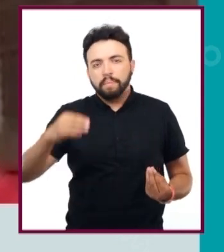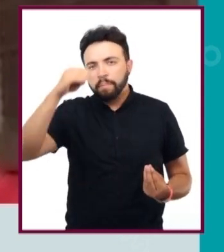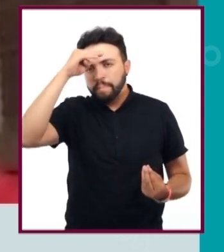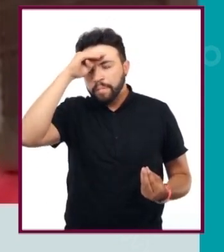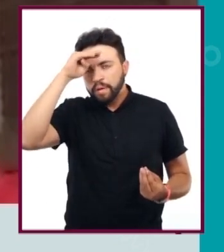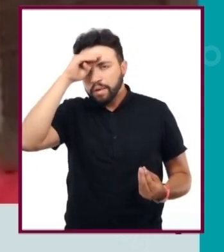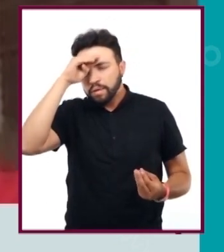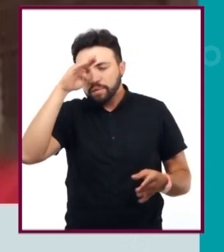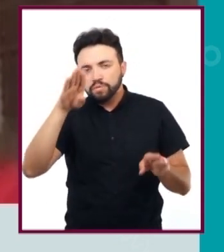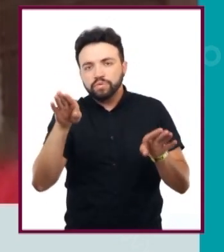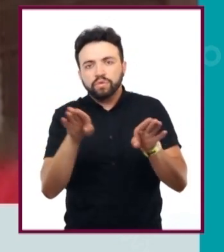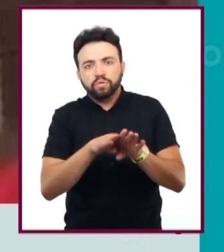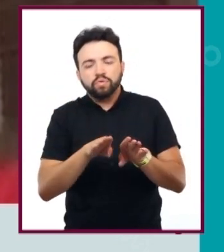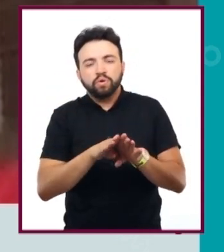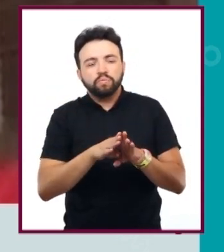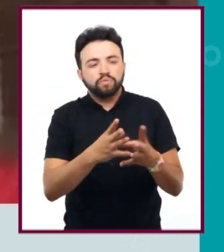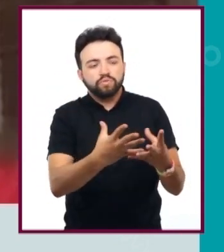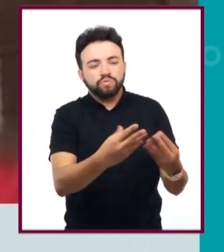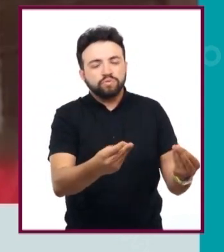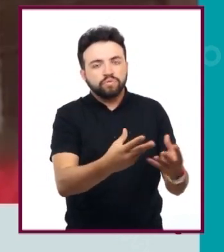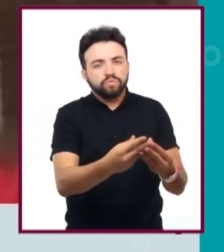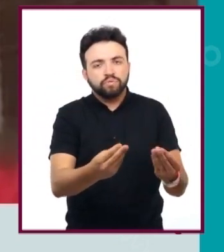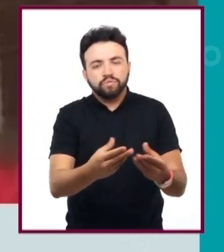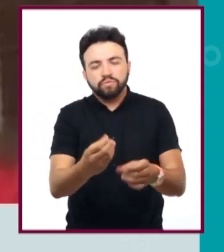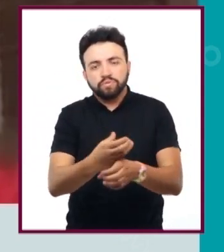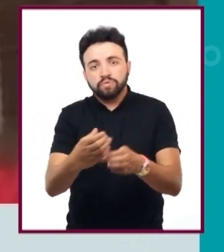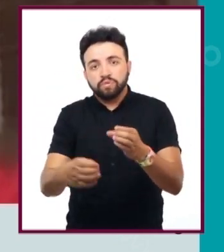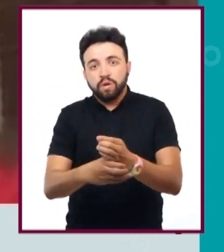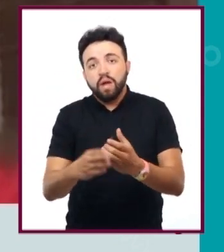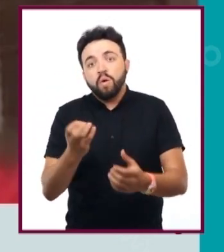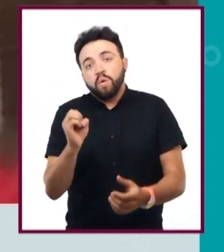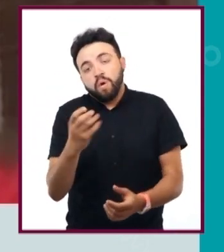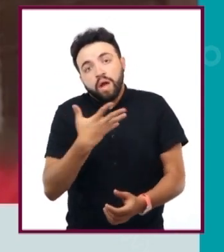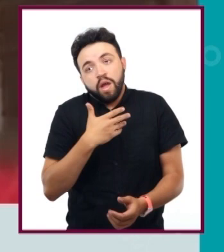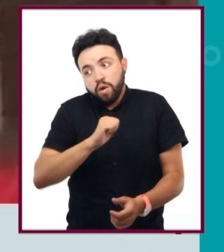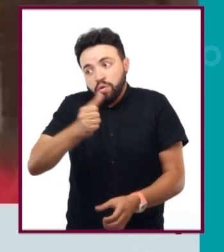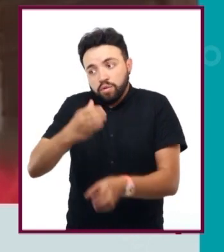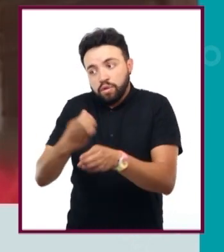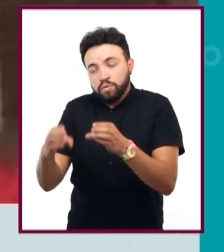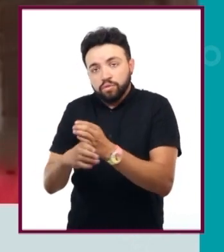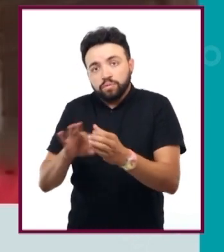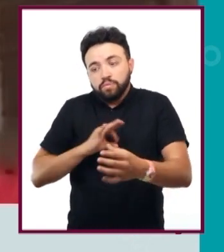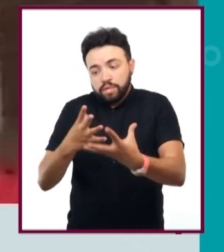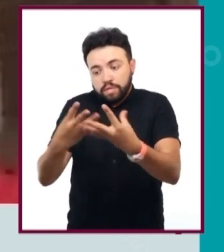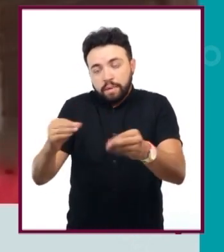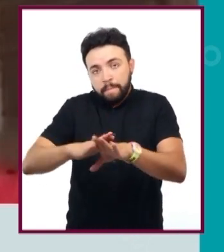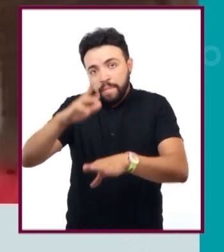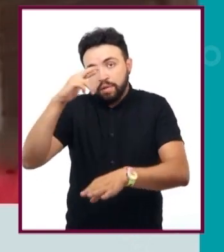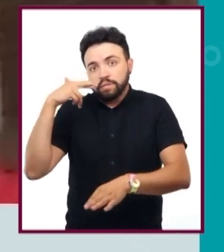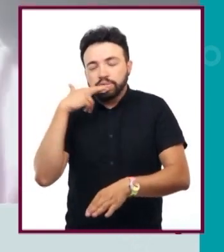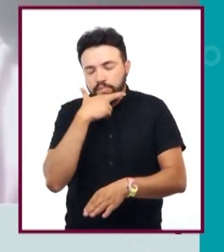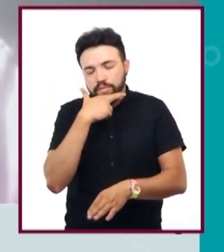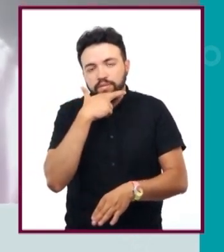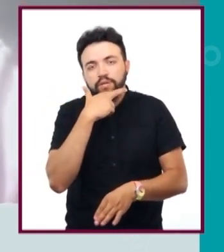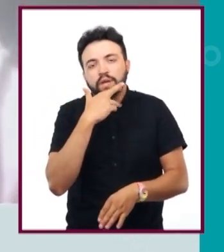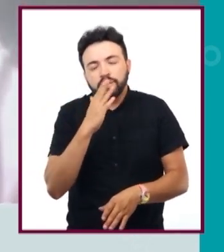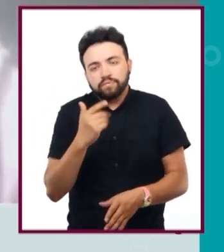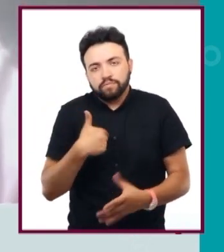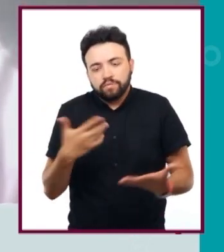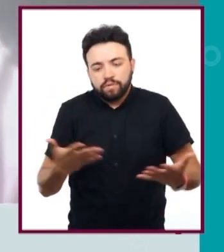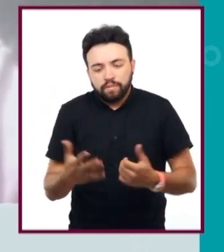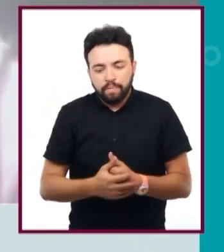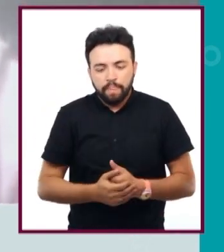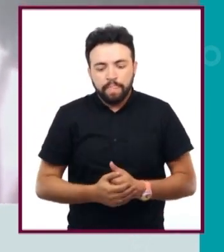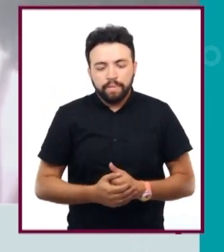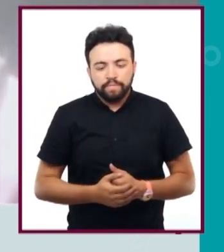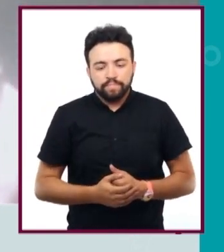situación o si hay alguna forma en que se pueda resolver más rápido, pues es lo que trato de hacer. Camino, más que